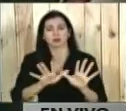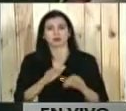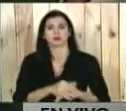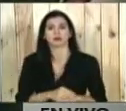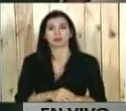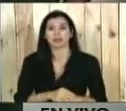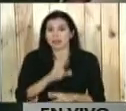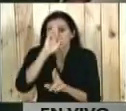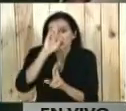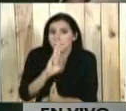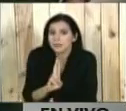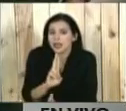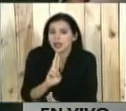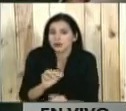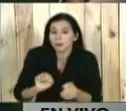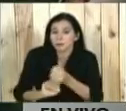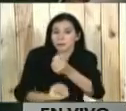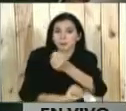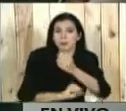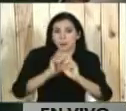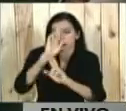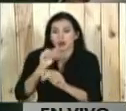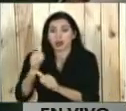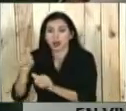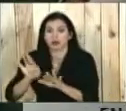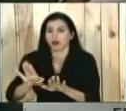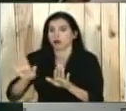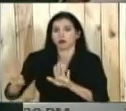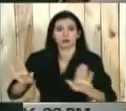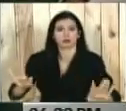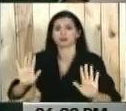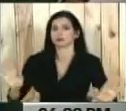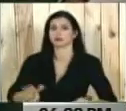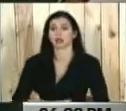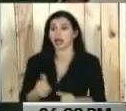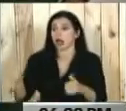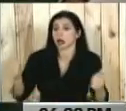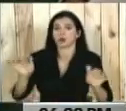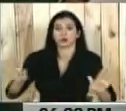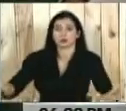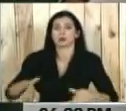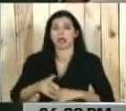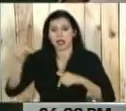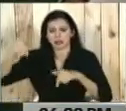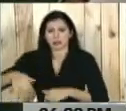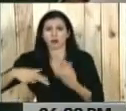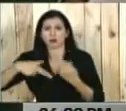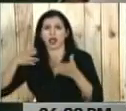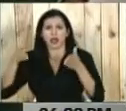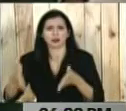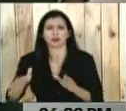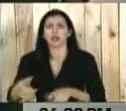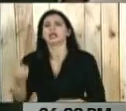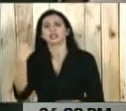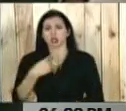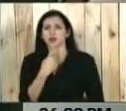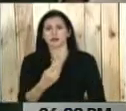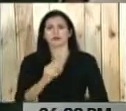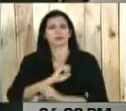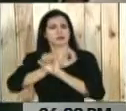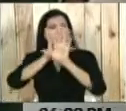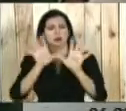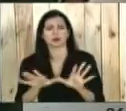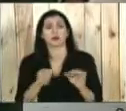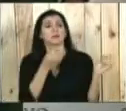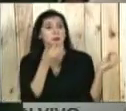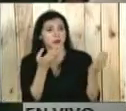quien en su posición, pues. Aquí estamos los revolucionarios, yo dije ayer, y lo dije conscientemente, les doy